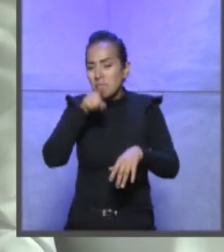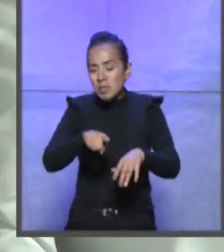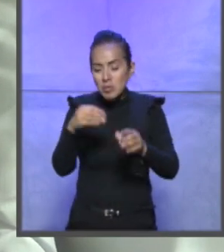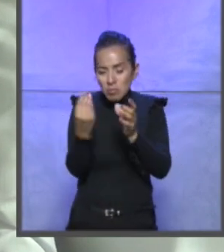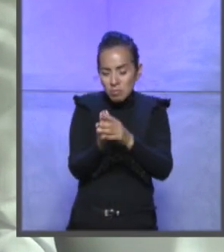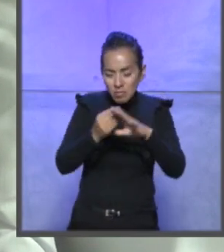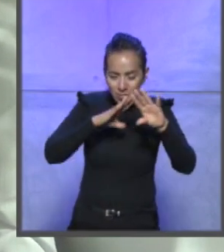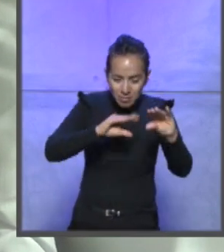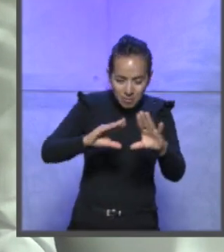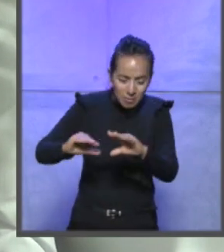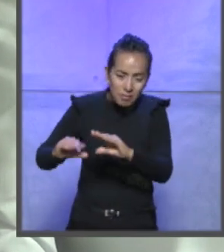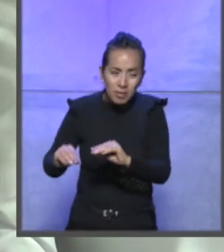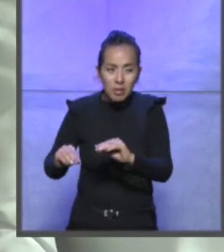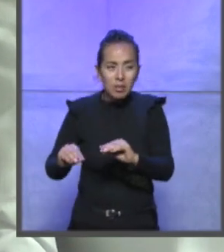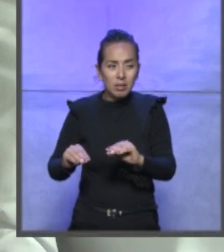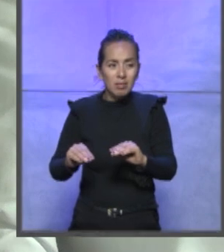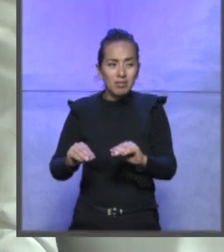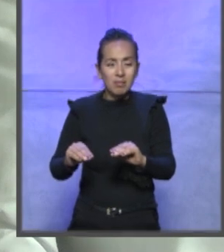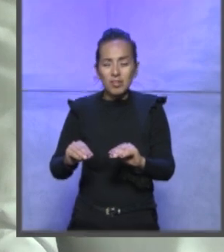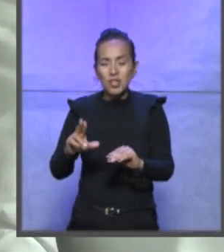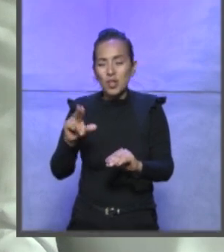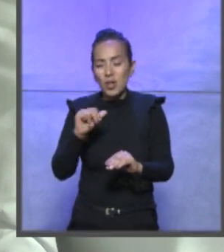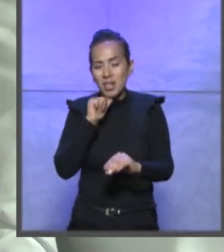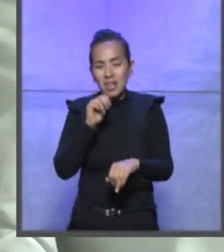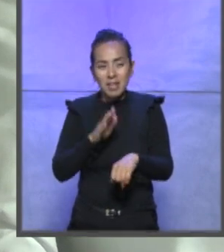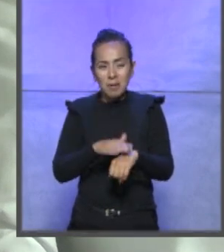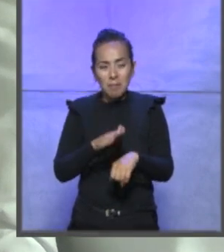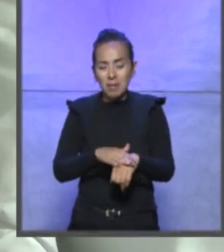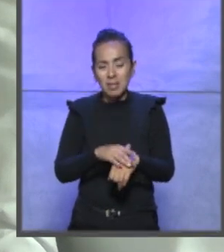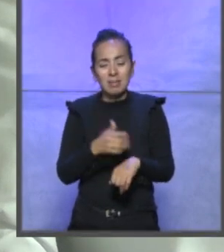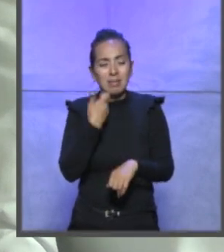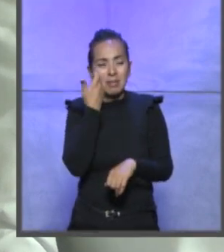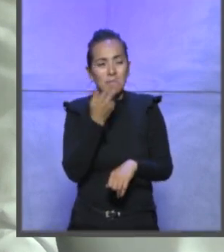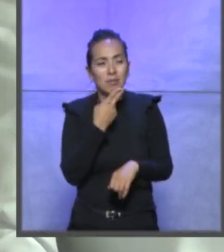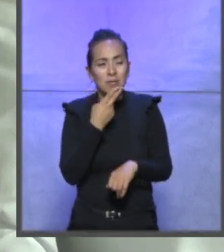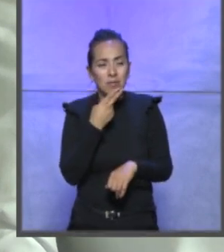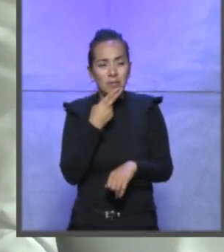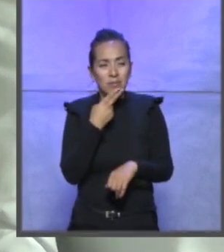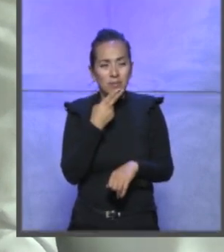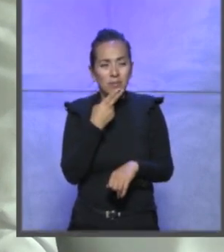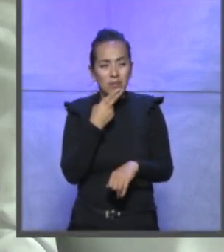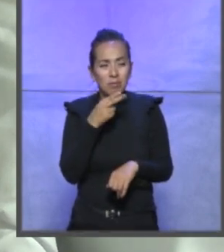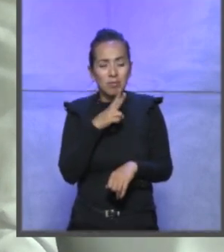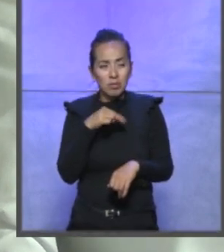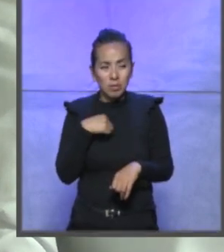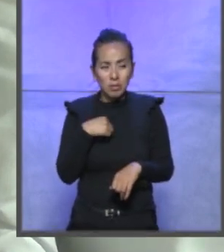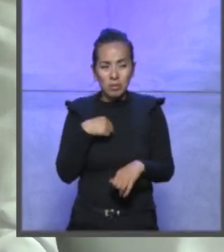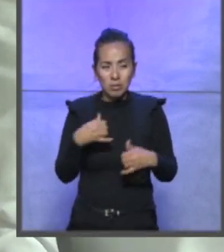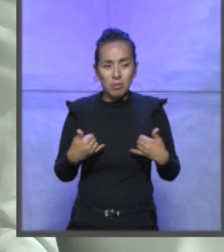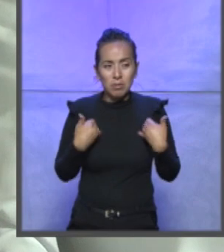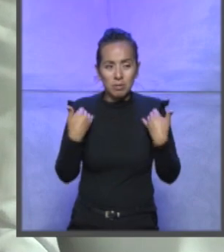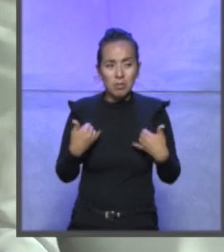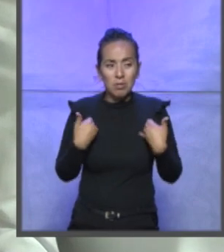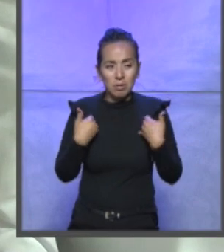también capacitarlos, no solo en cuando nosotros queremos utilizarlo, ¿no?, sino de que también nosotros